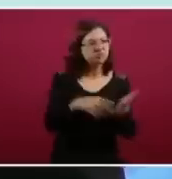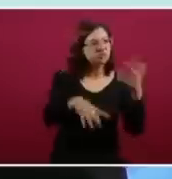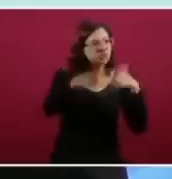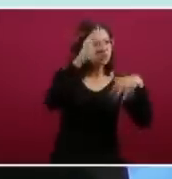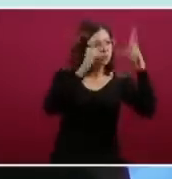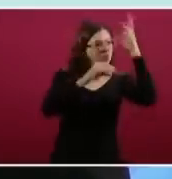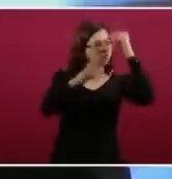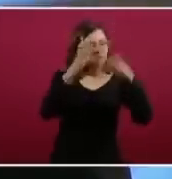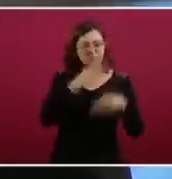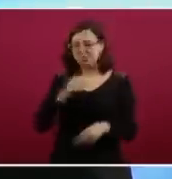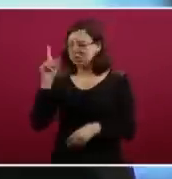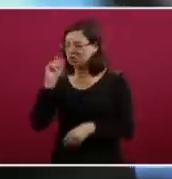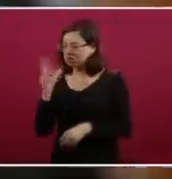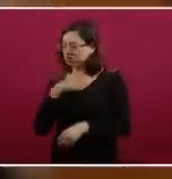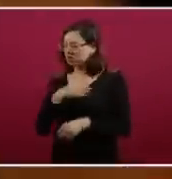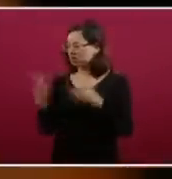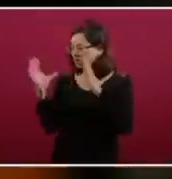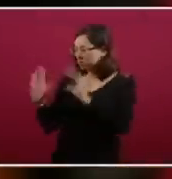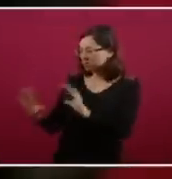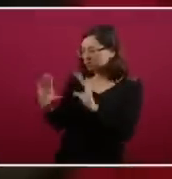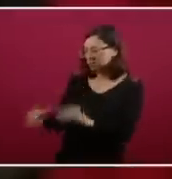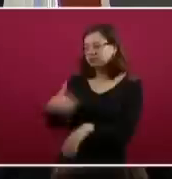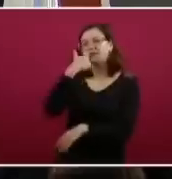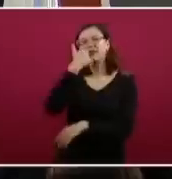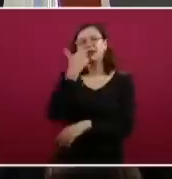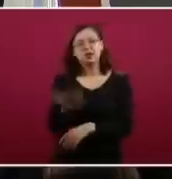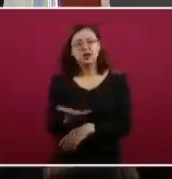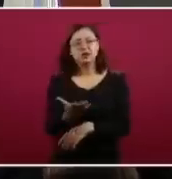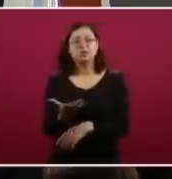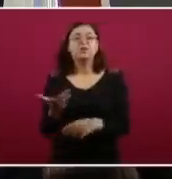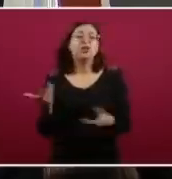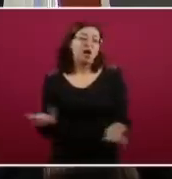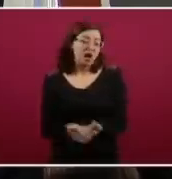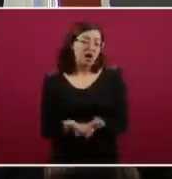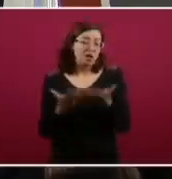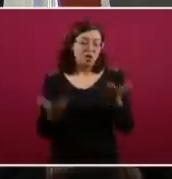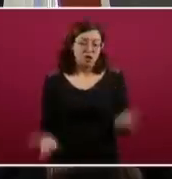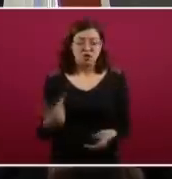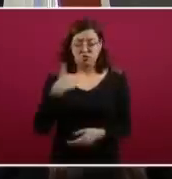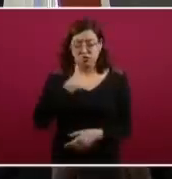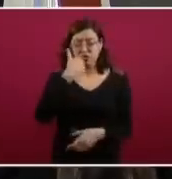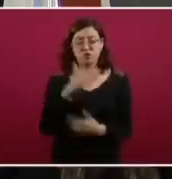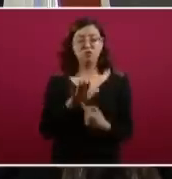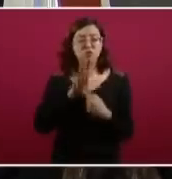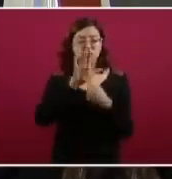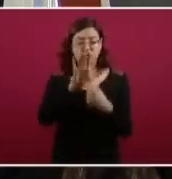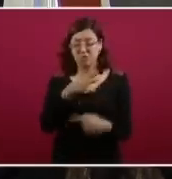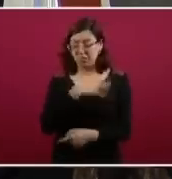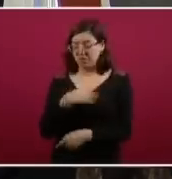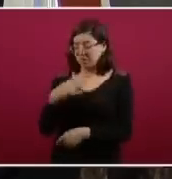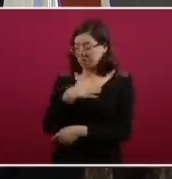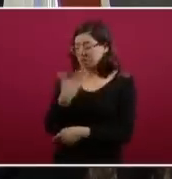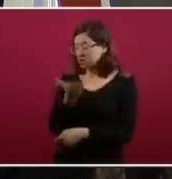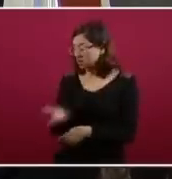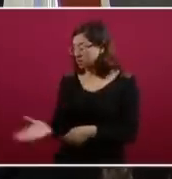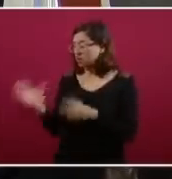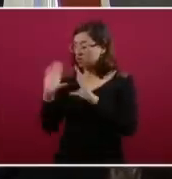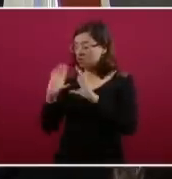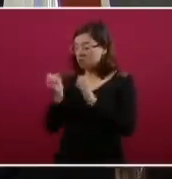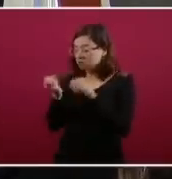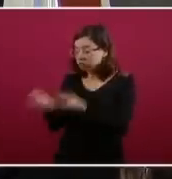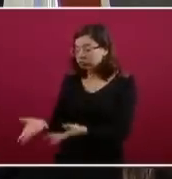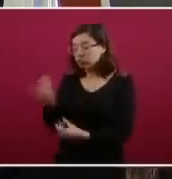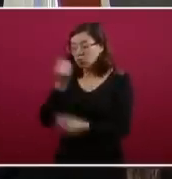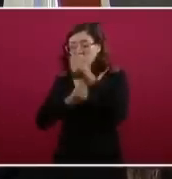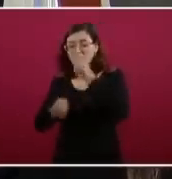Y agregó: hoy quiero aportar a todas ustedes lo que yo he hecho para darles de comer a mis hijos con tan poco dinero,